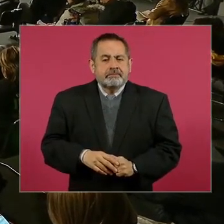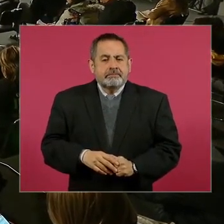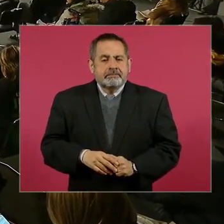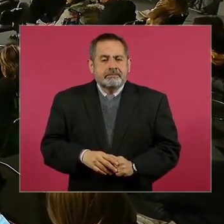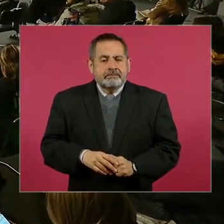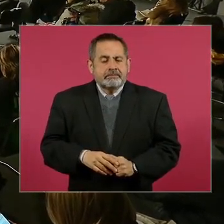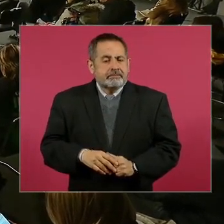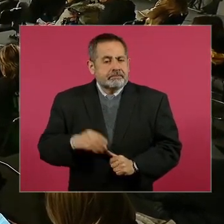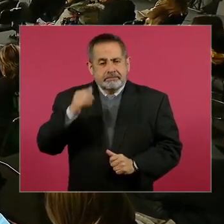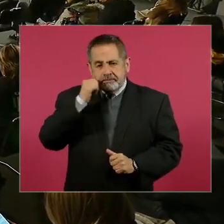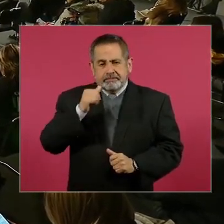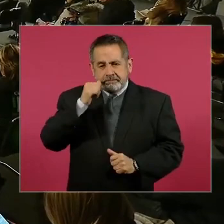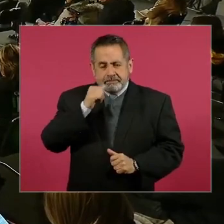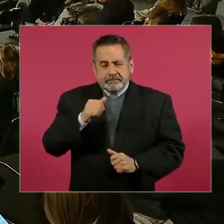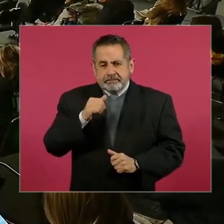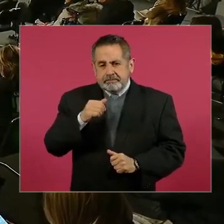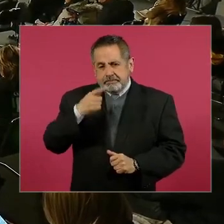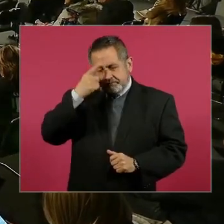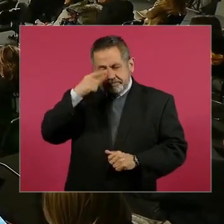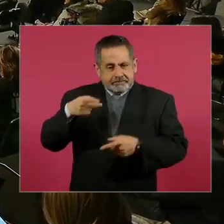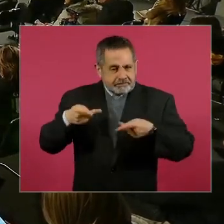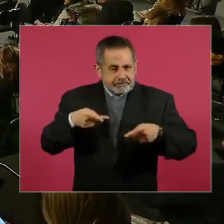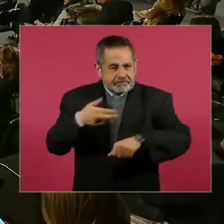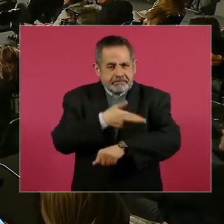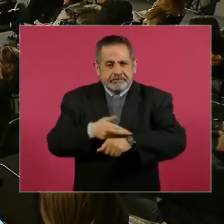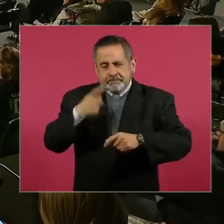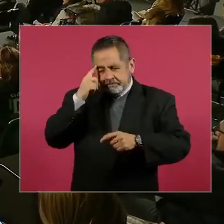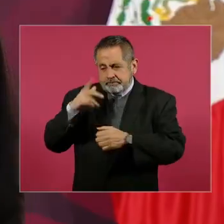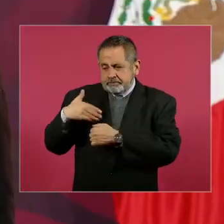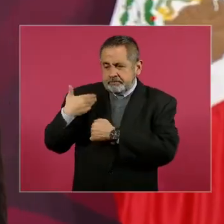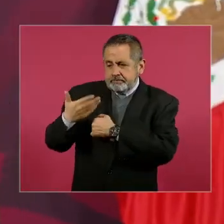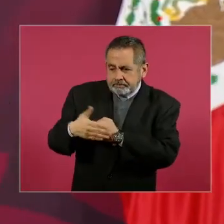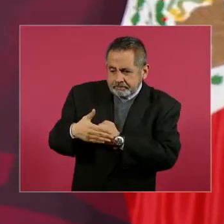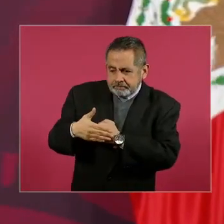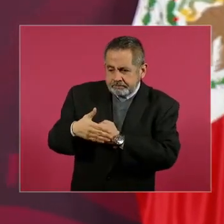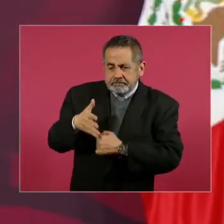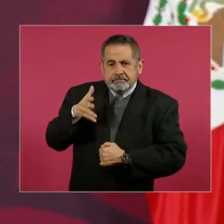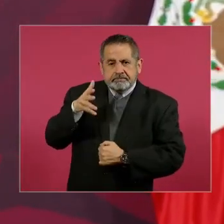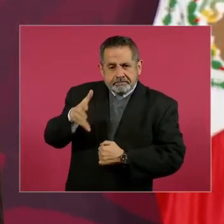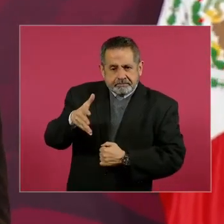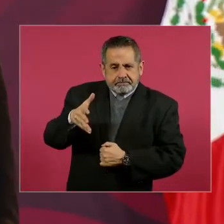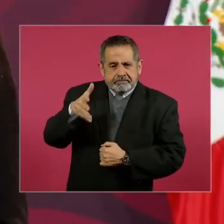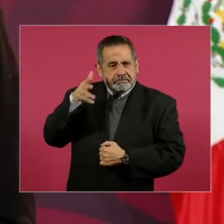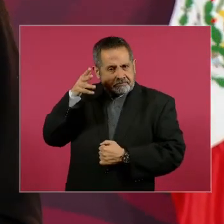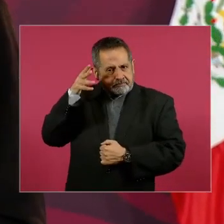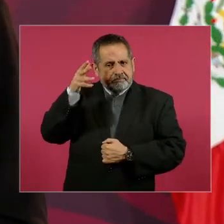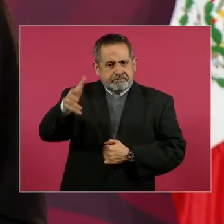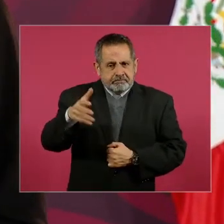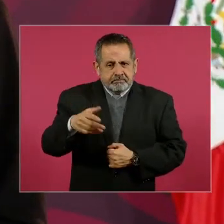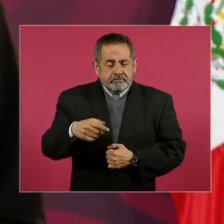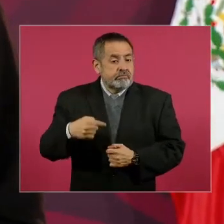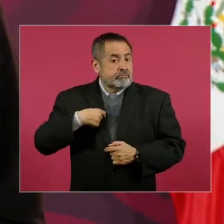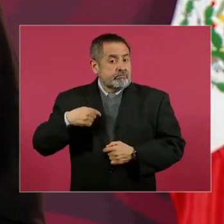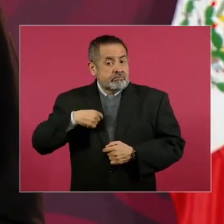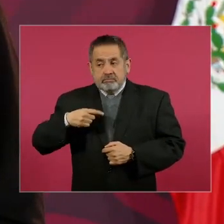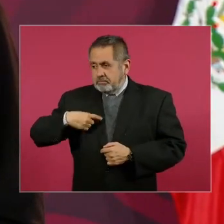de mediano y de largo plazo, y nosotros estamos procurando hacerlos en un sexenio.